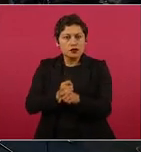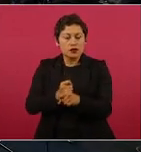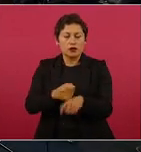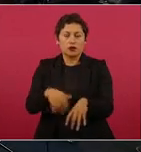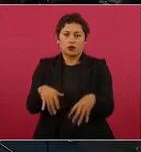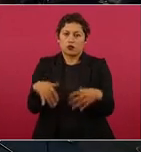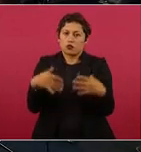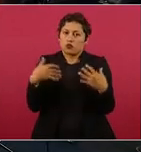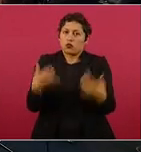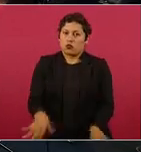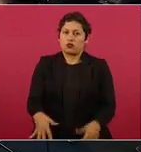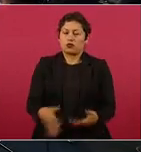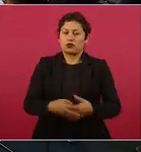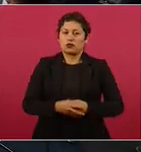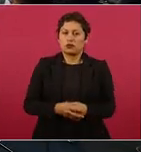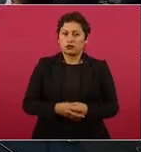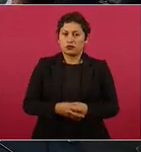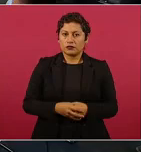¿A quién propongo